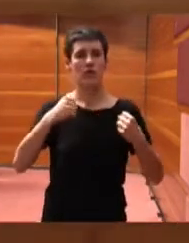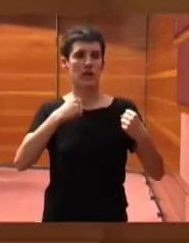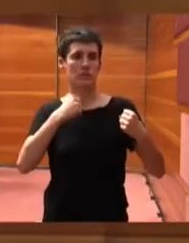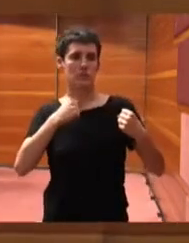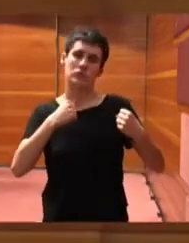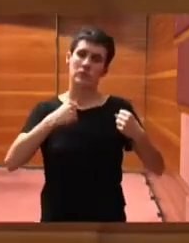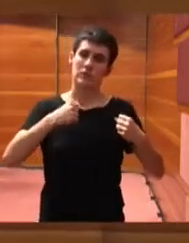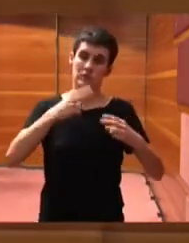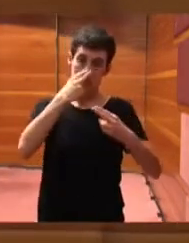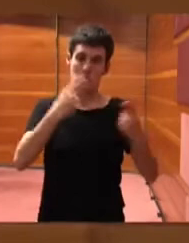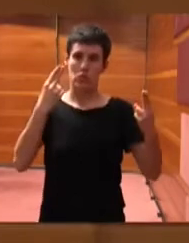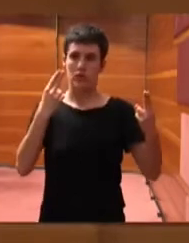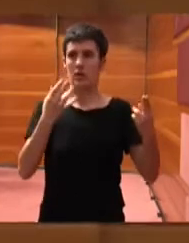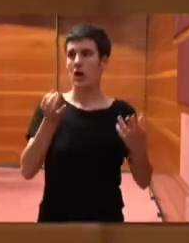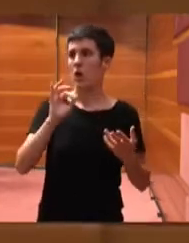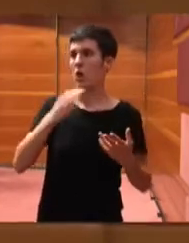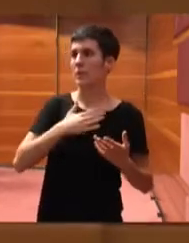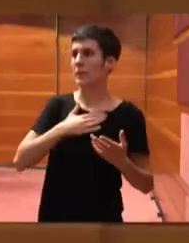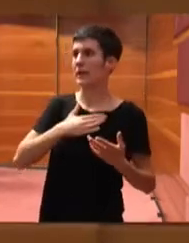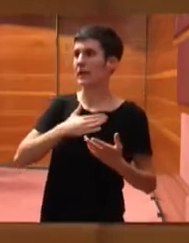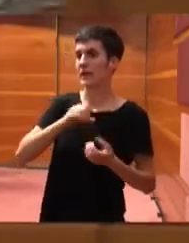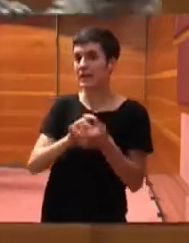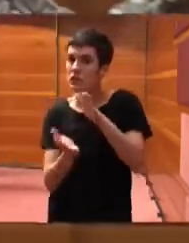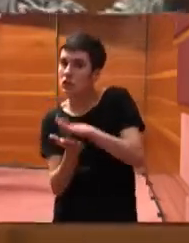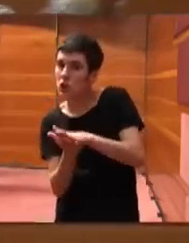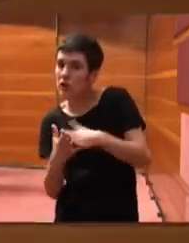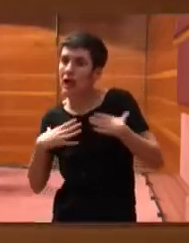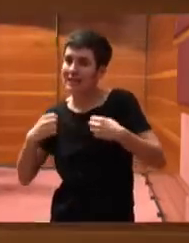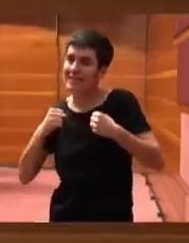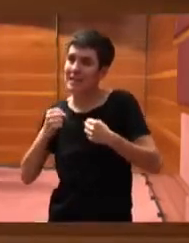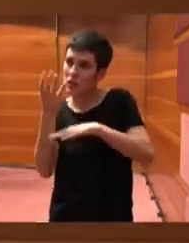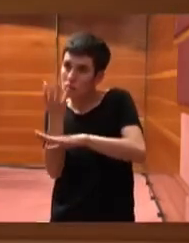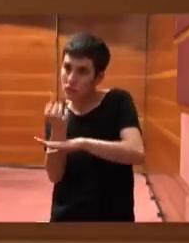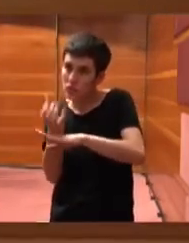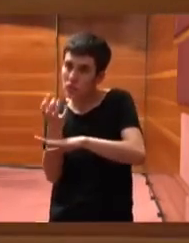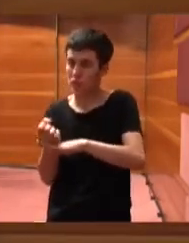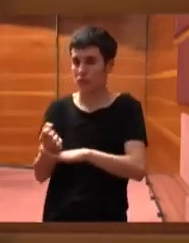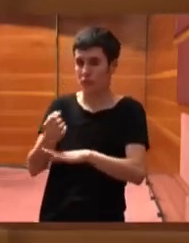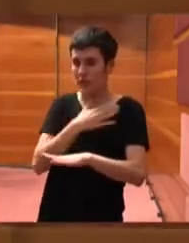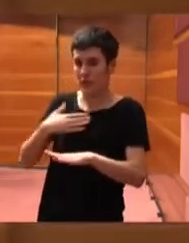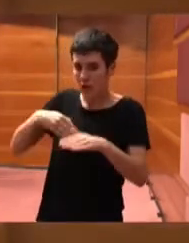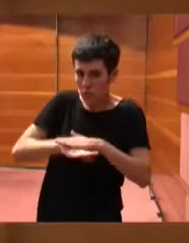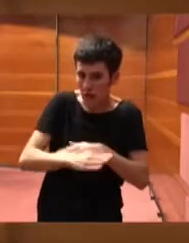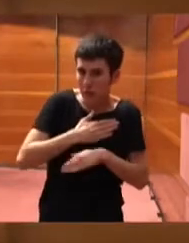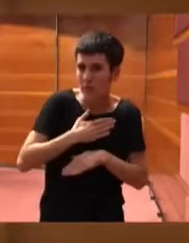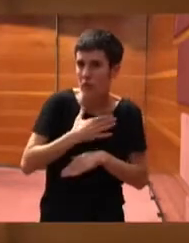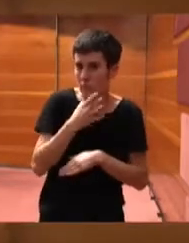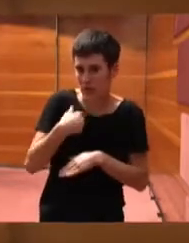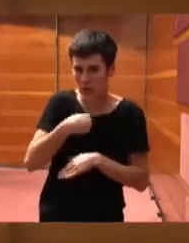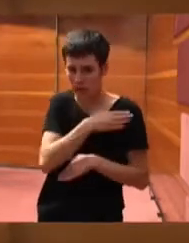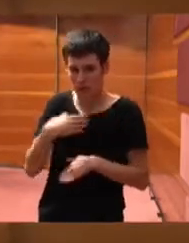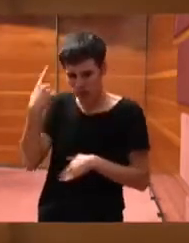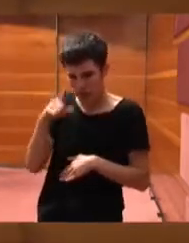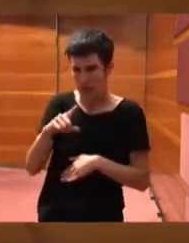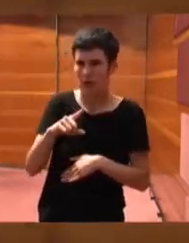clínico. Claro que quiero bajármelo y mezclarlo con el que tengo del igualatorio médico-quirúrgico, porque quiero tomar decisiones